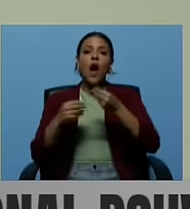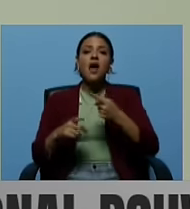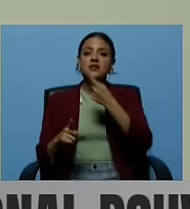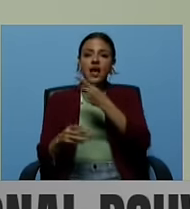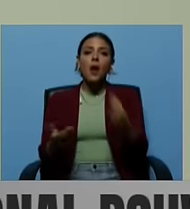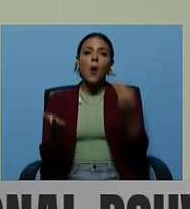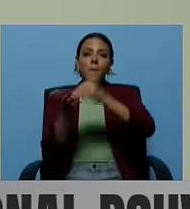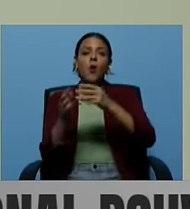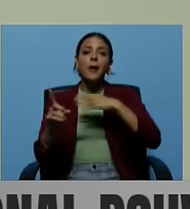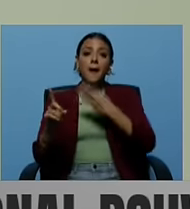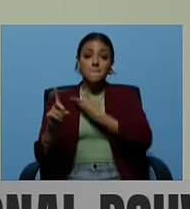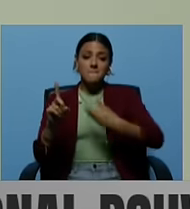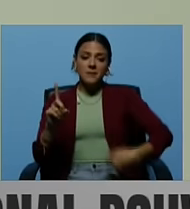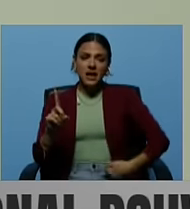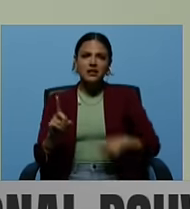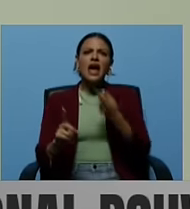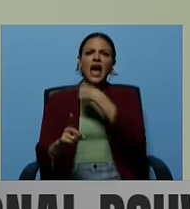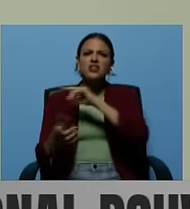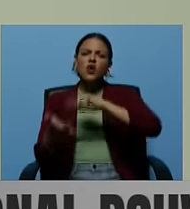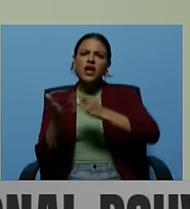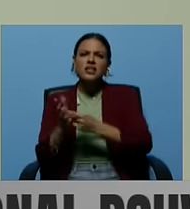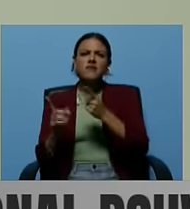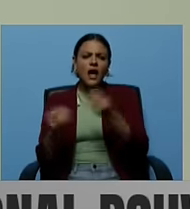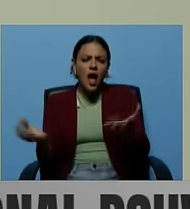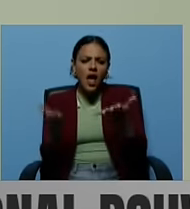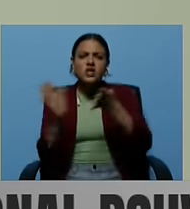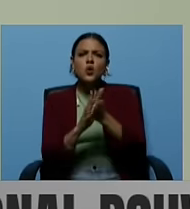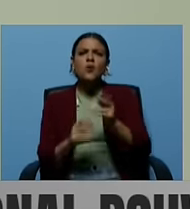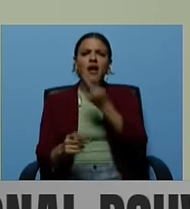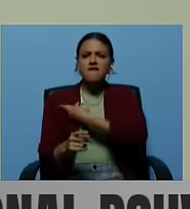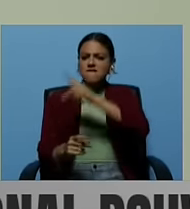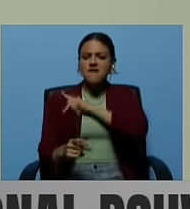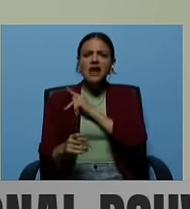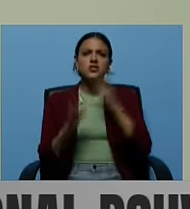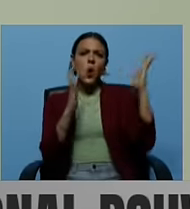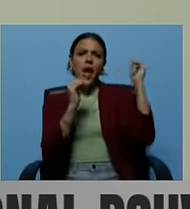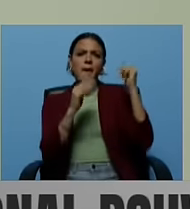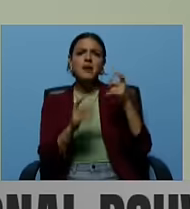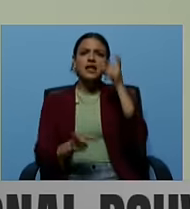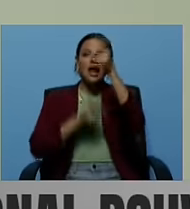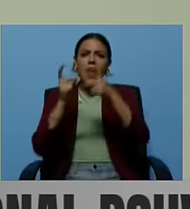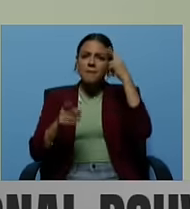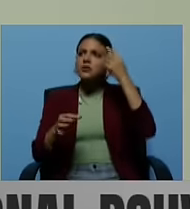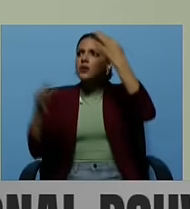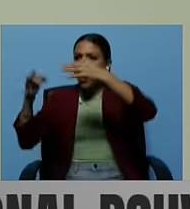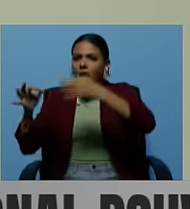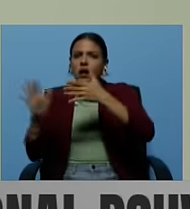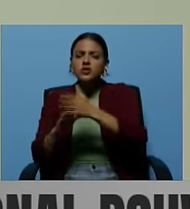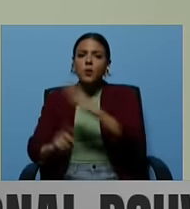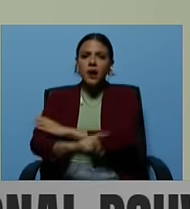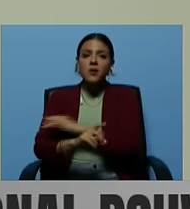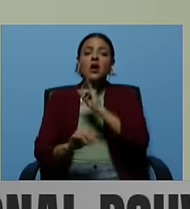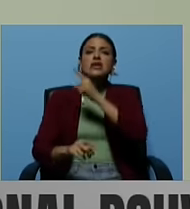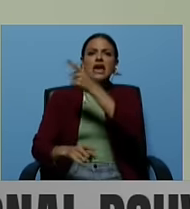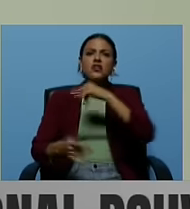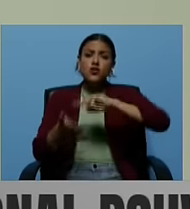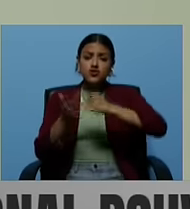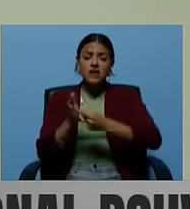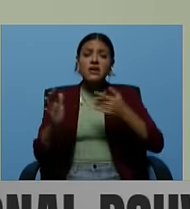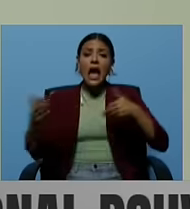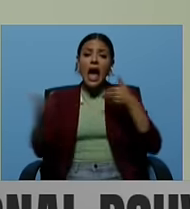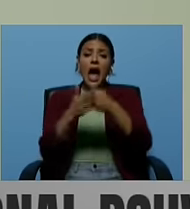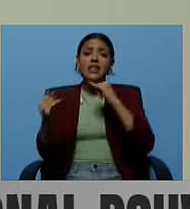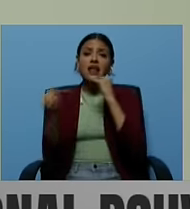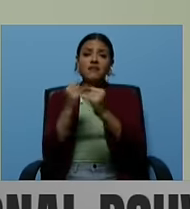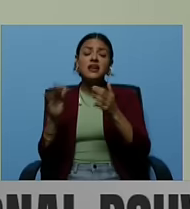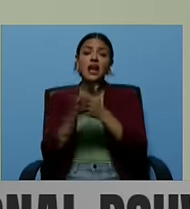que esto sería alimentar unas falsas esperanzas para sus seguidores? ¿Y si esto sería el hasta el final de la coordinadora de